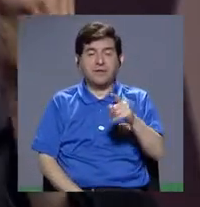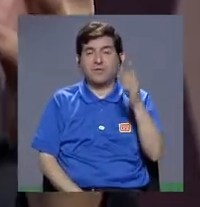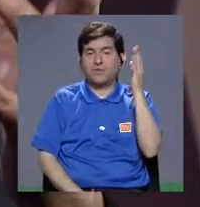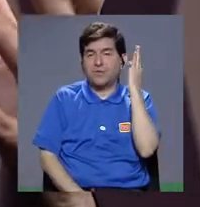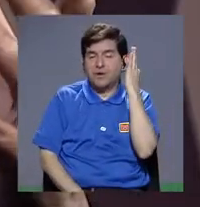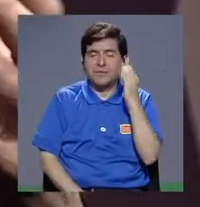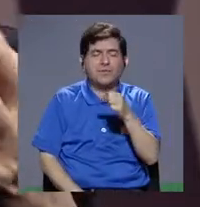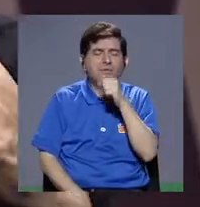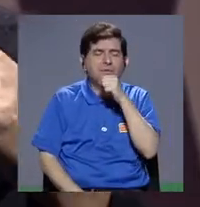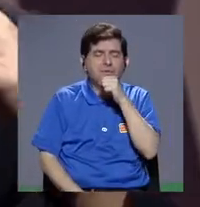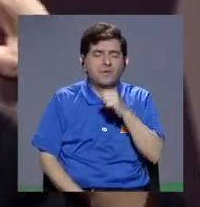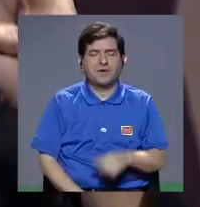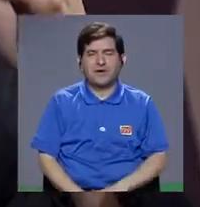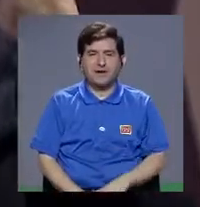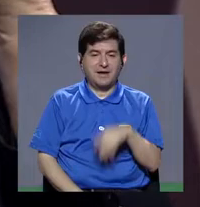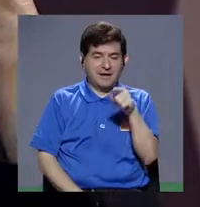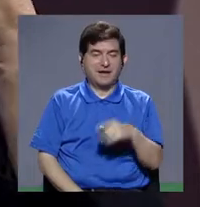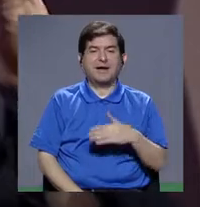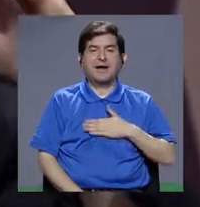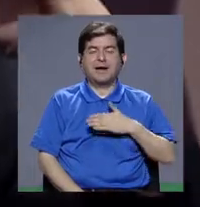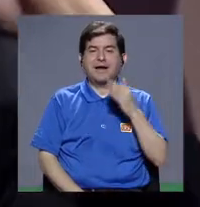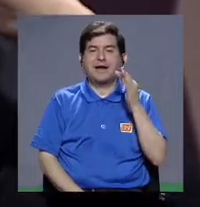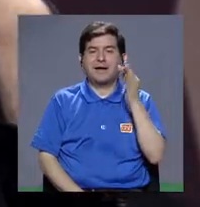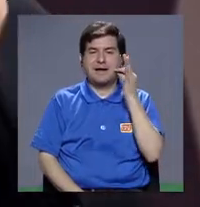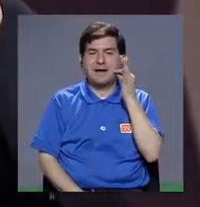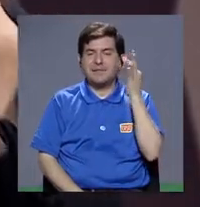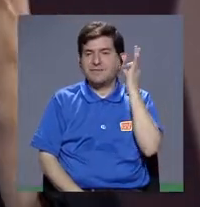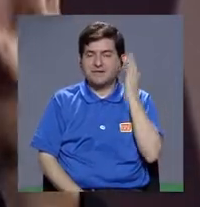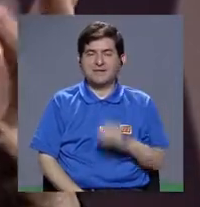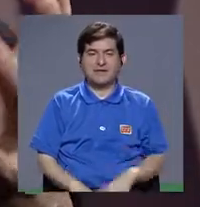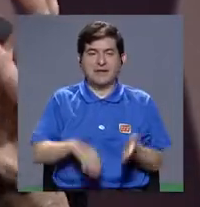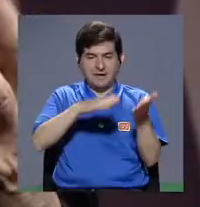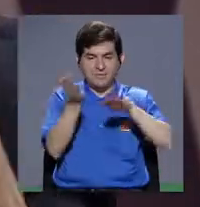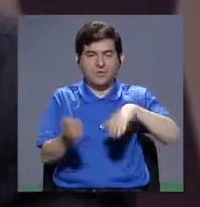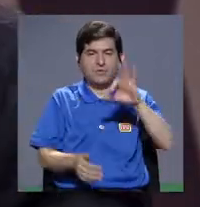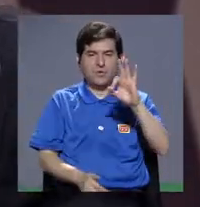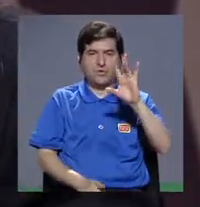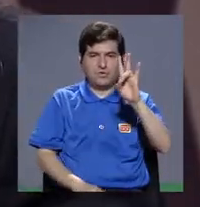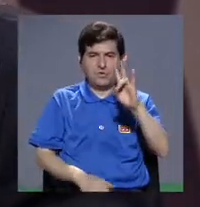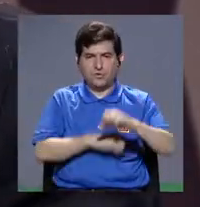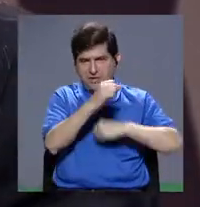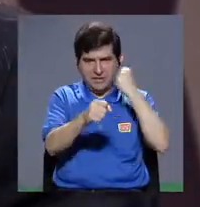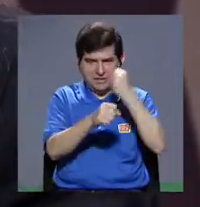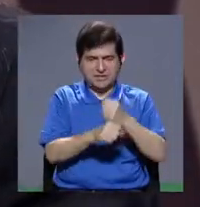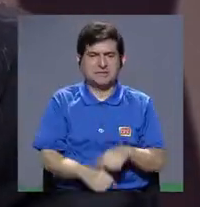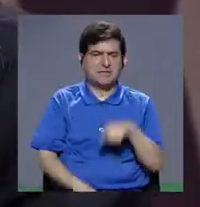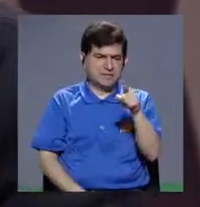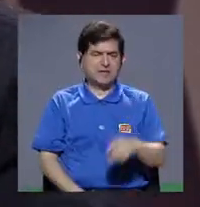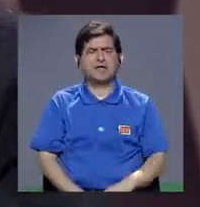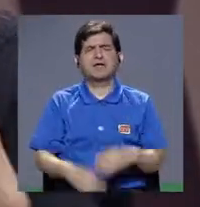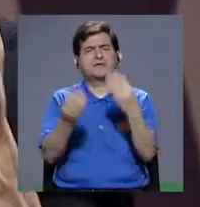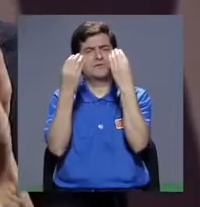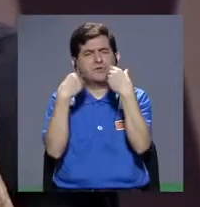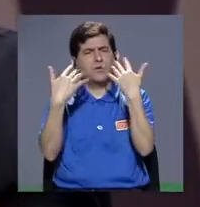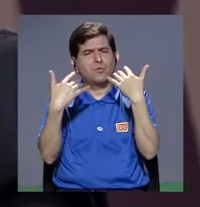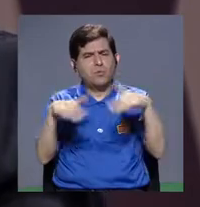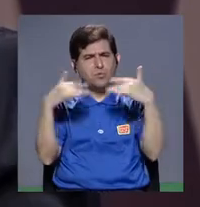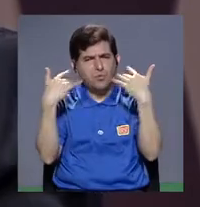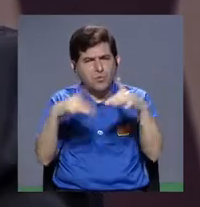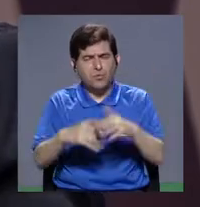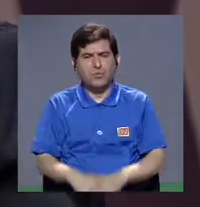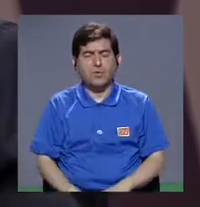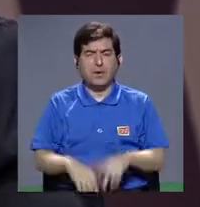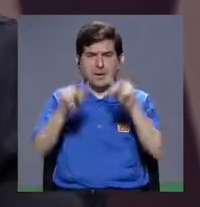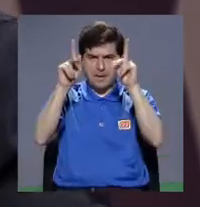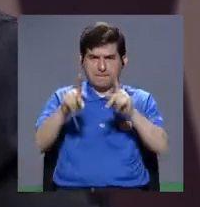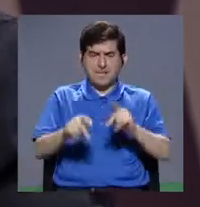que me daba vueltas que era mi tía mi tía se murió a los 97 años y nos dio grandes enseñanzas de